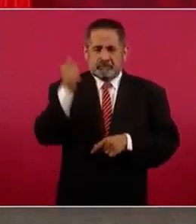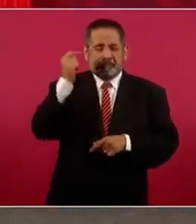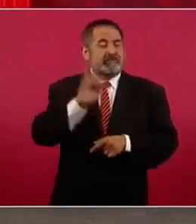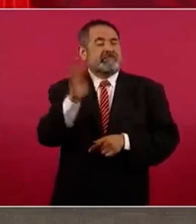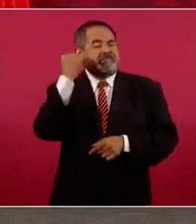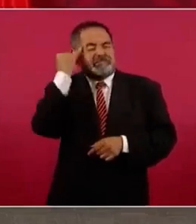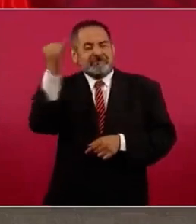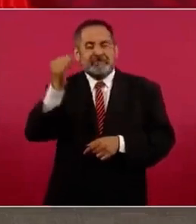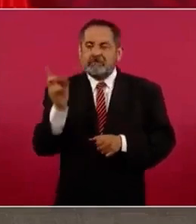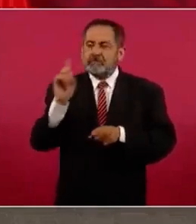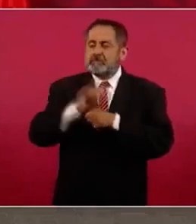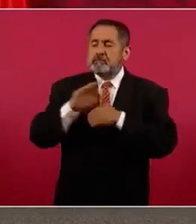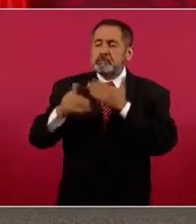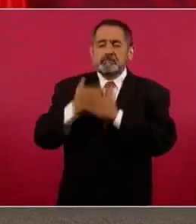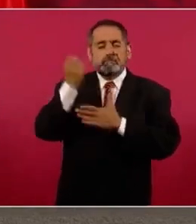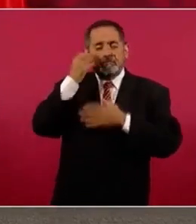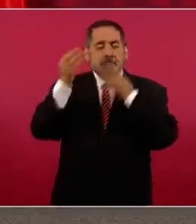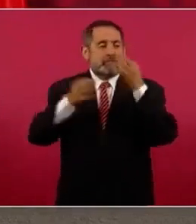yo,